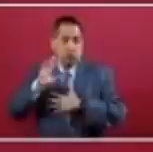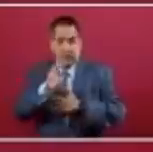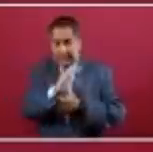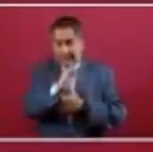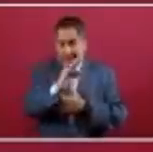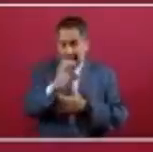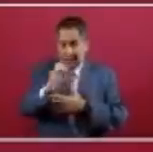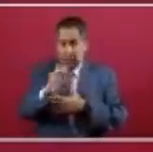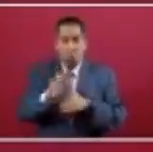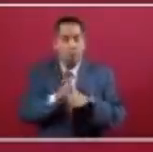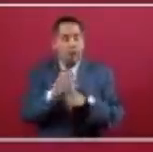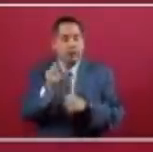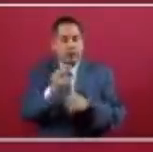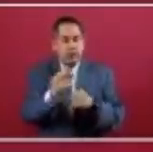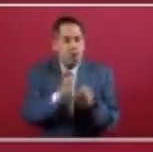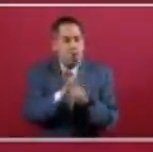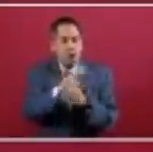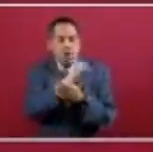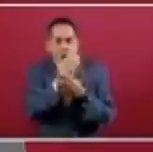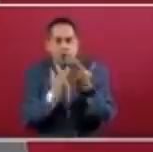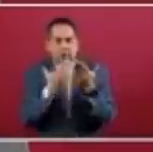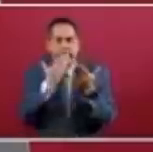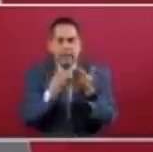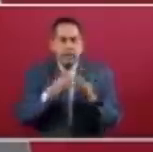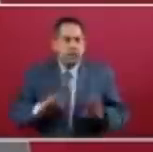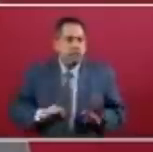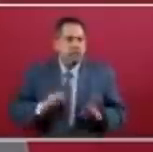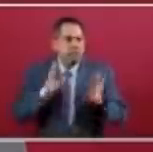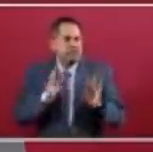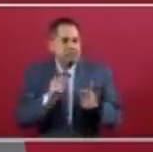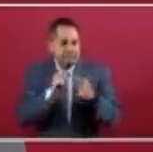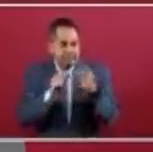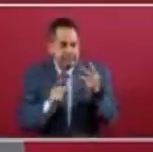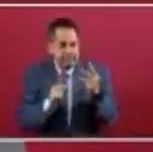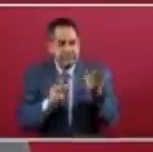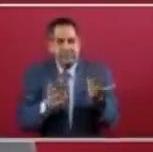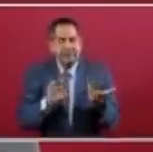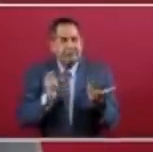de Electricidad, en qué términos se